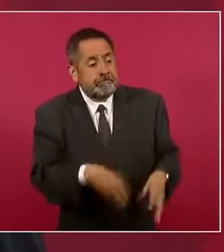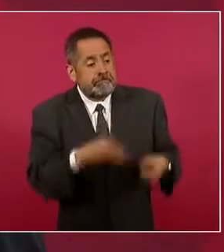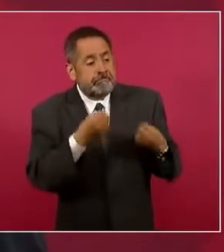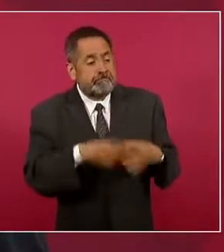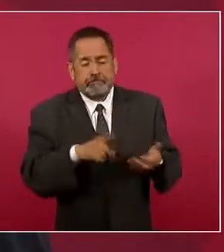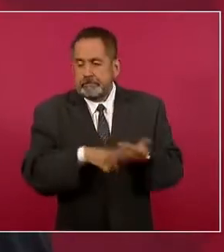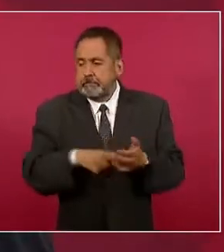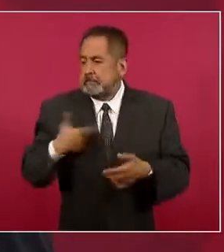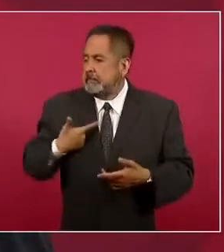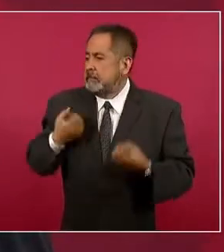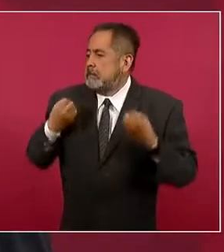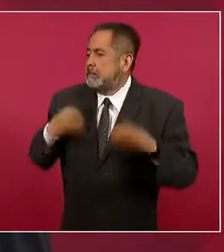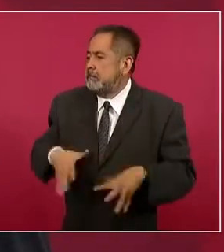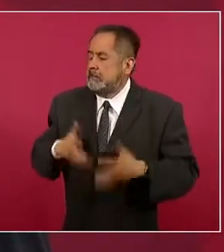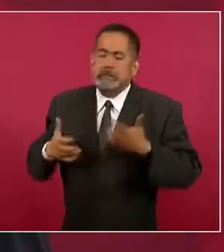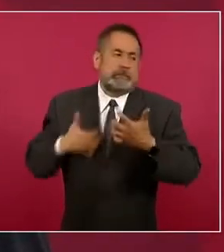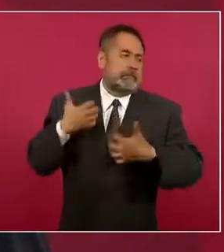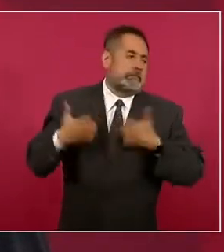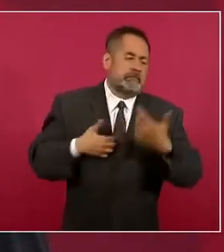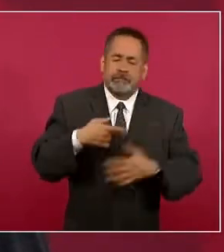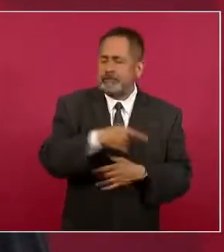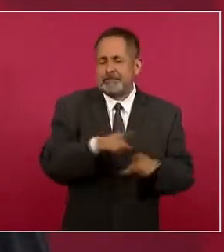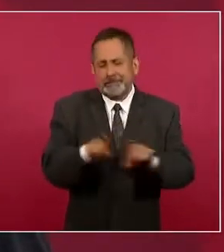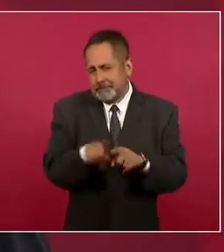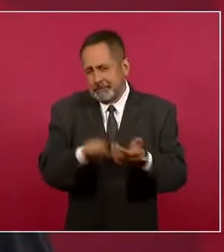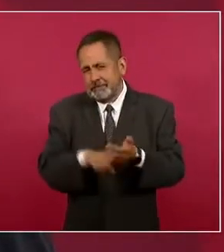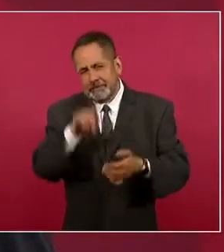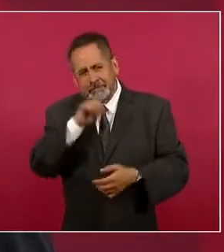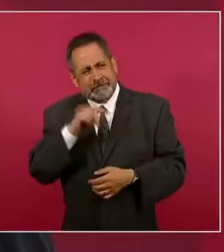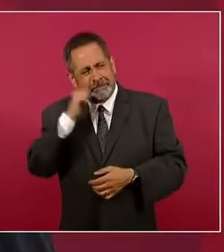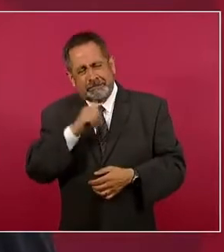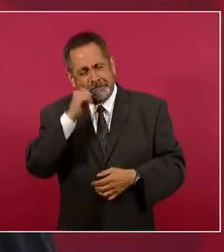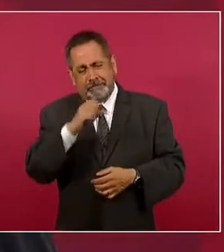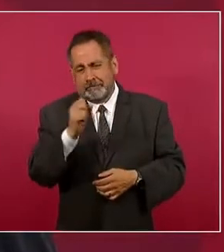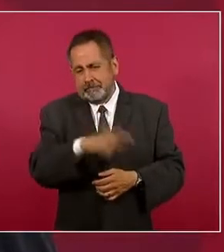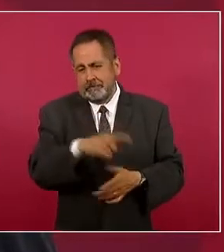ahí, detrás.